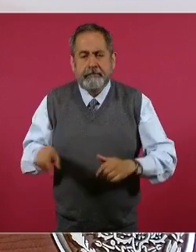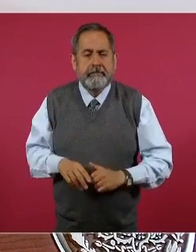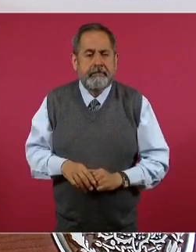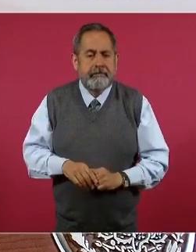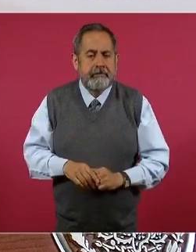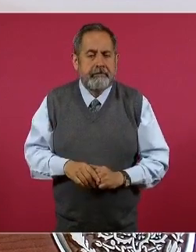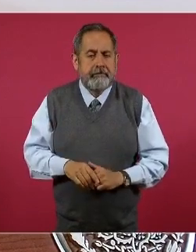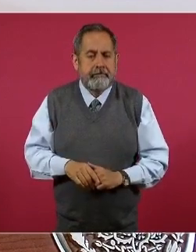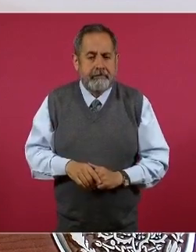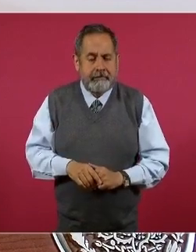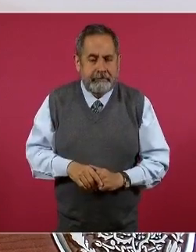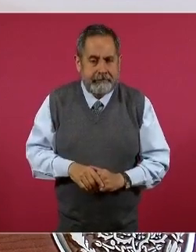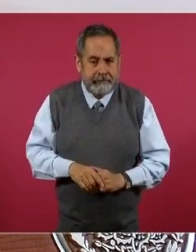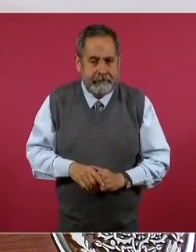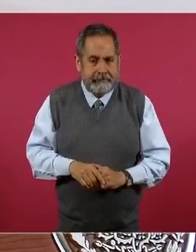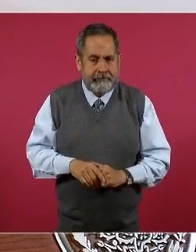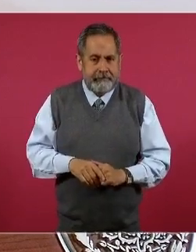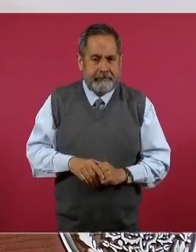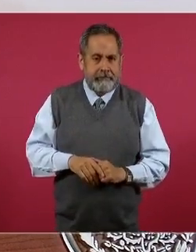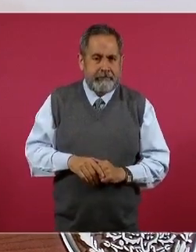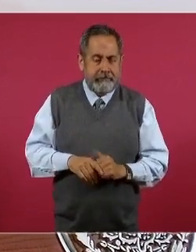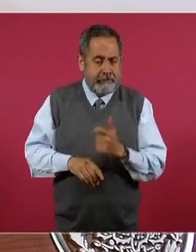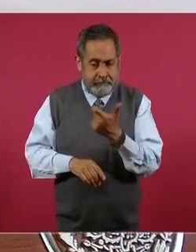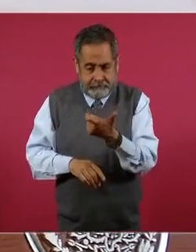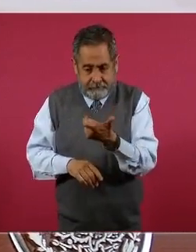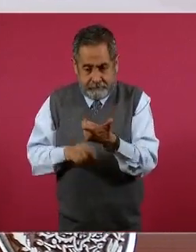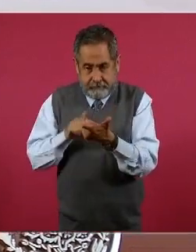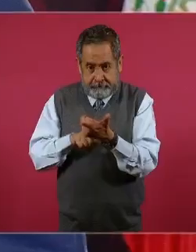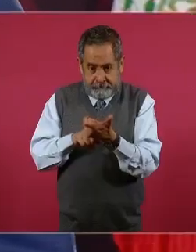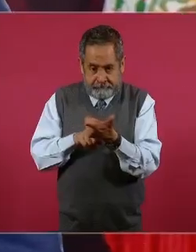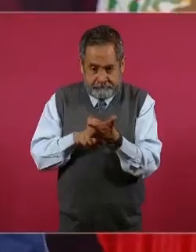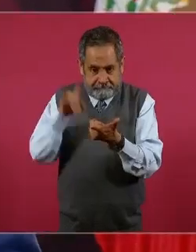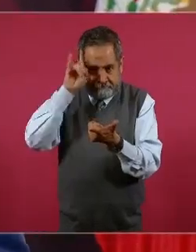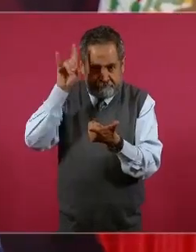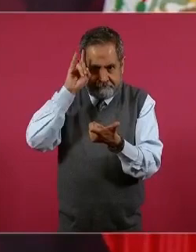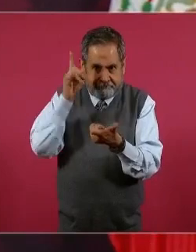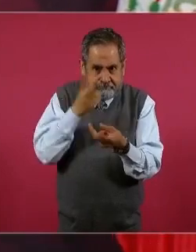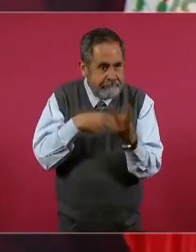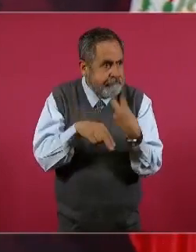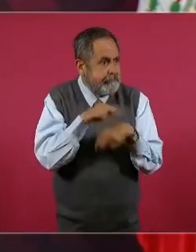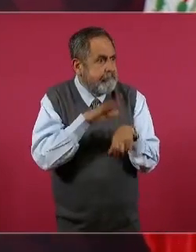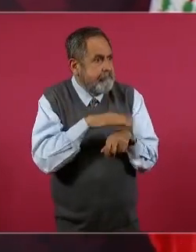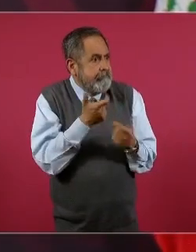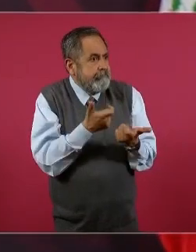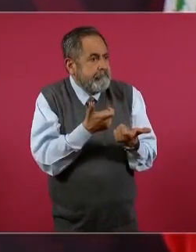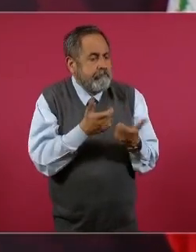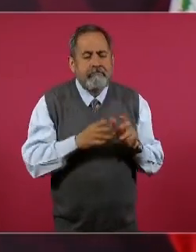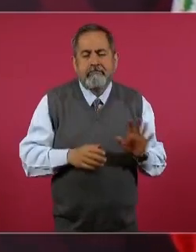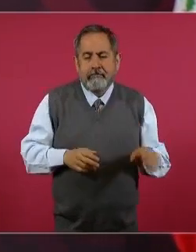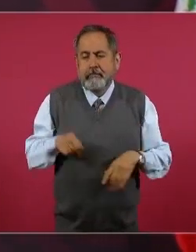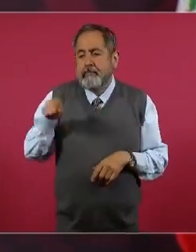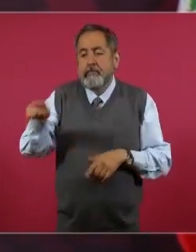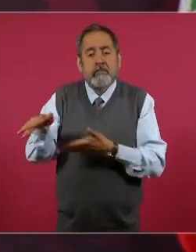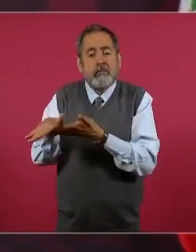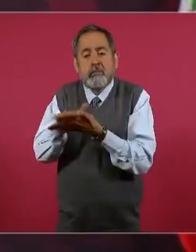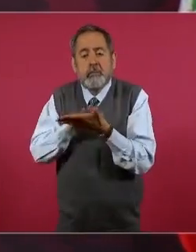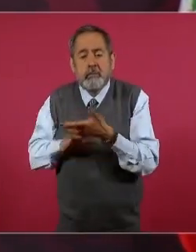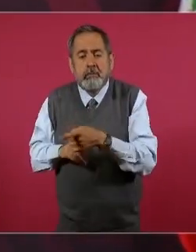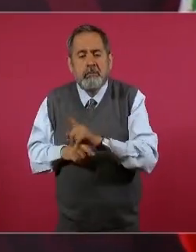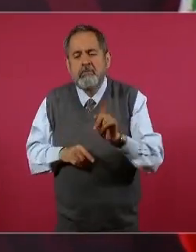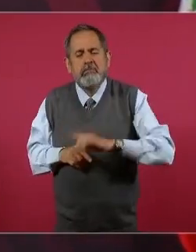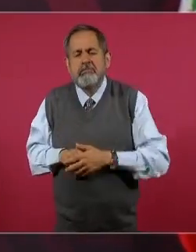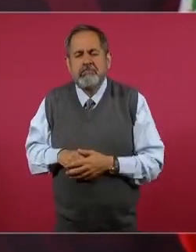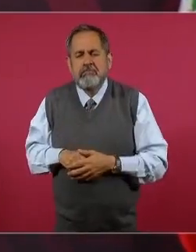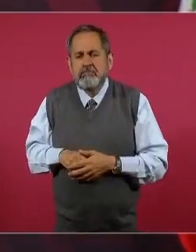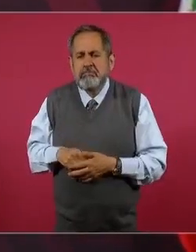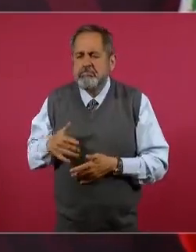Es como si el dinero llamara al dinero, pero abajo no. No, no, la